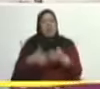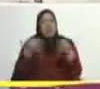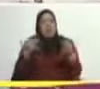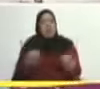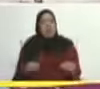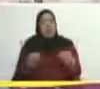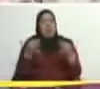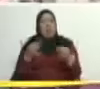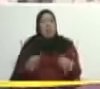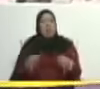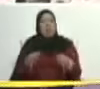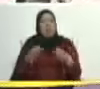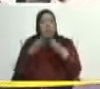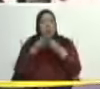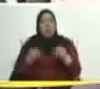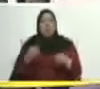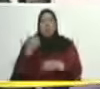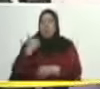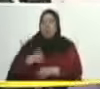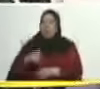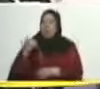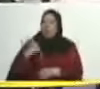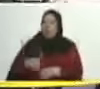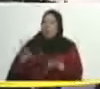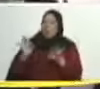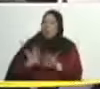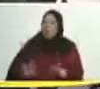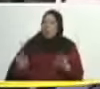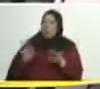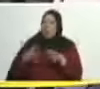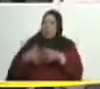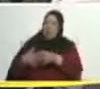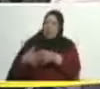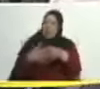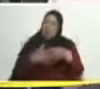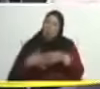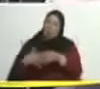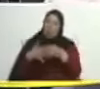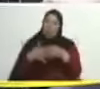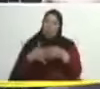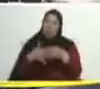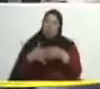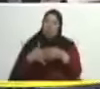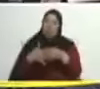nos está entregando toda Argentina a cambio de nada a los Estados Unidos.